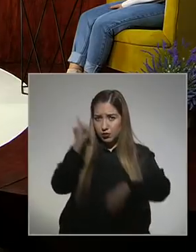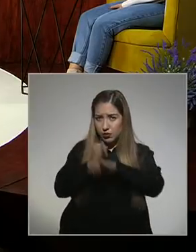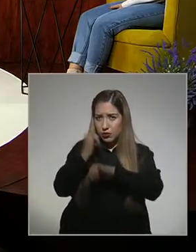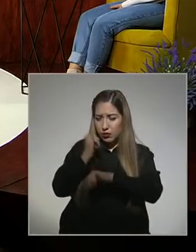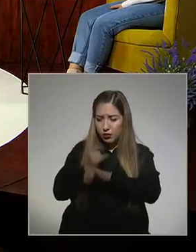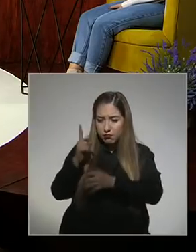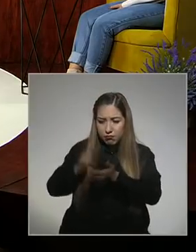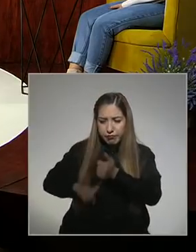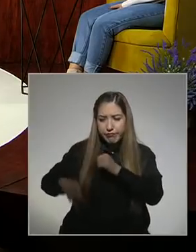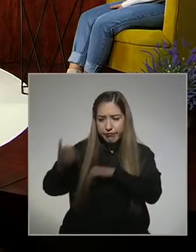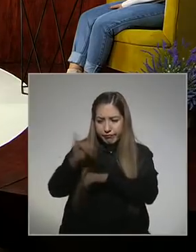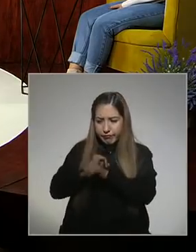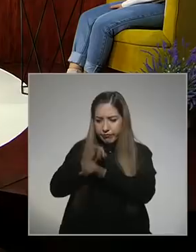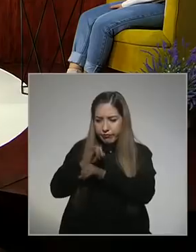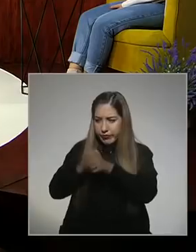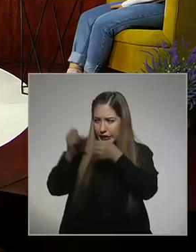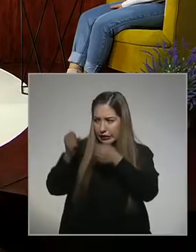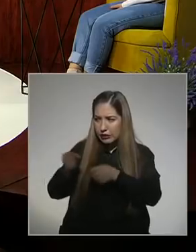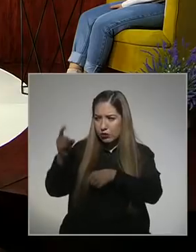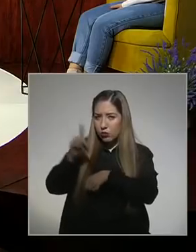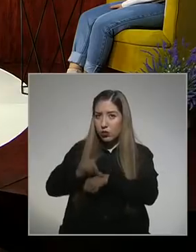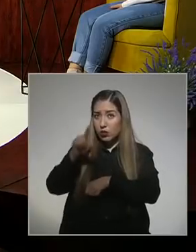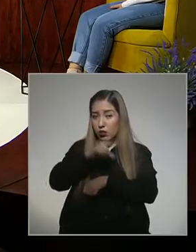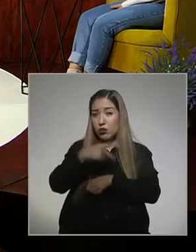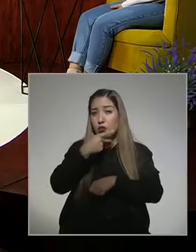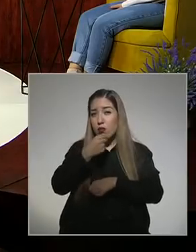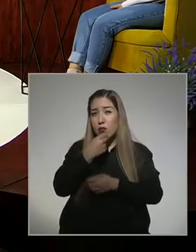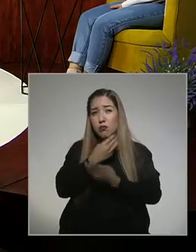especialistas que han trabajado esto